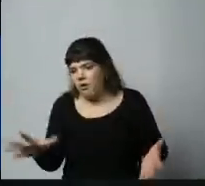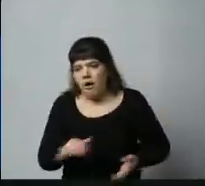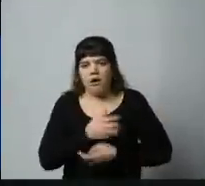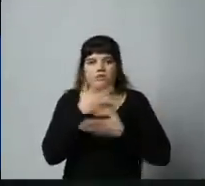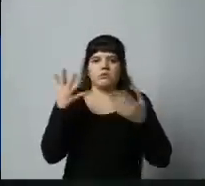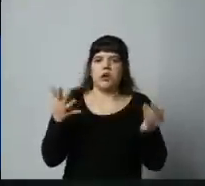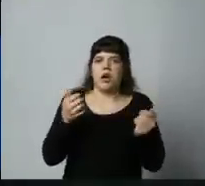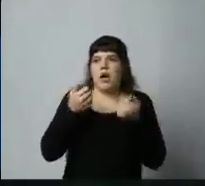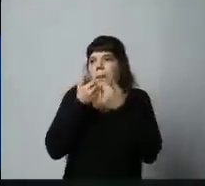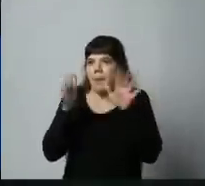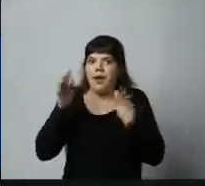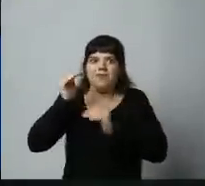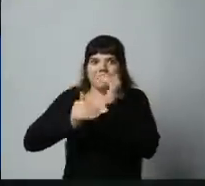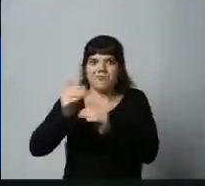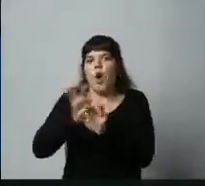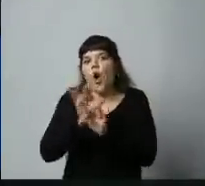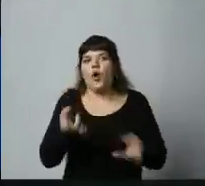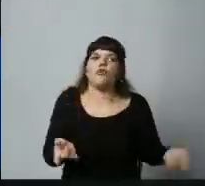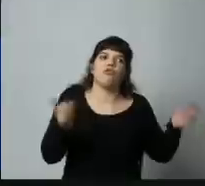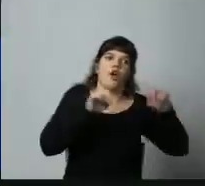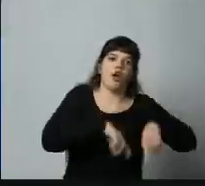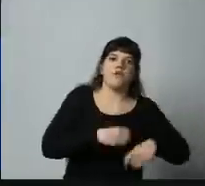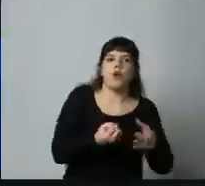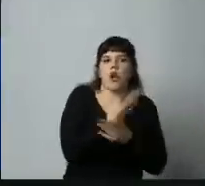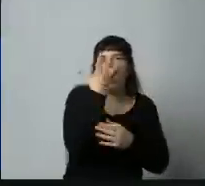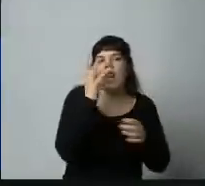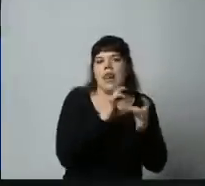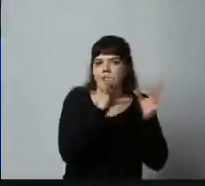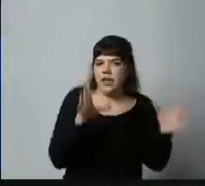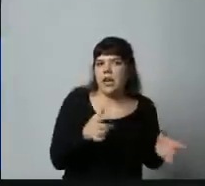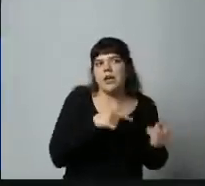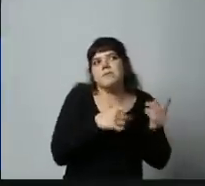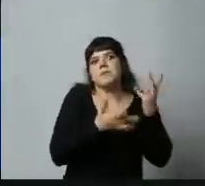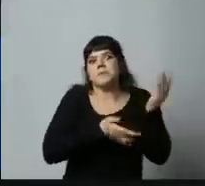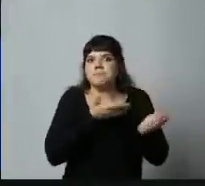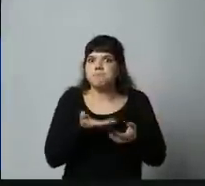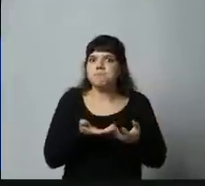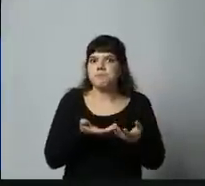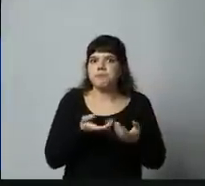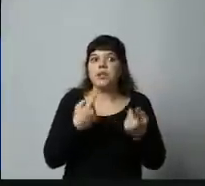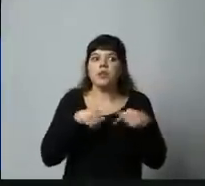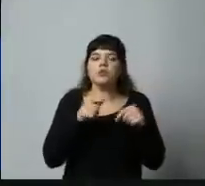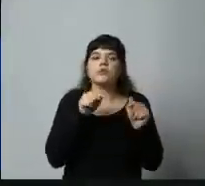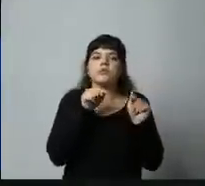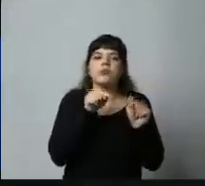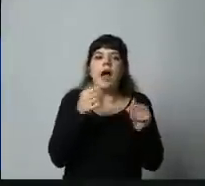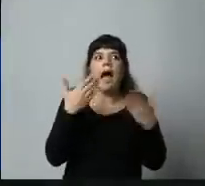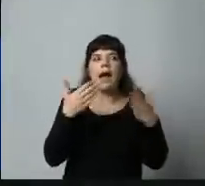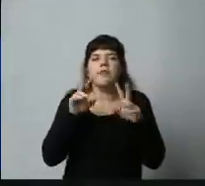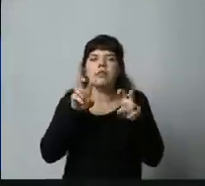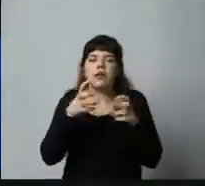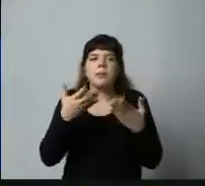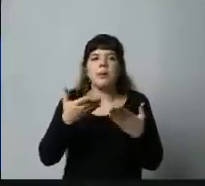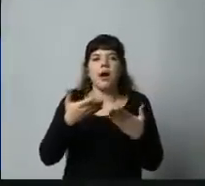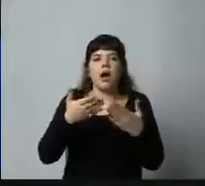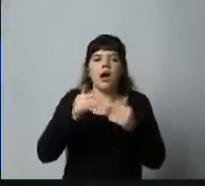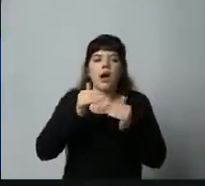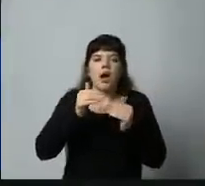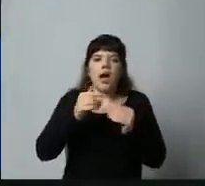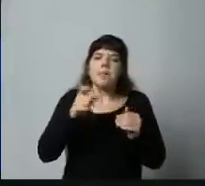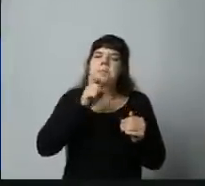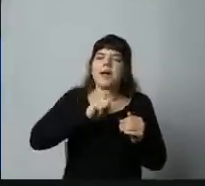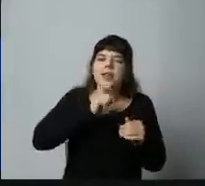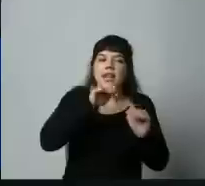progresismo neoliberalismo de nuevo recordemos entonces Leandro vamos a hablar de proscripciones y de fraudes en los procesos electorales que